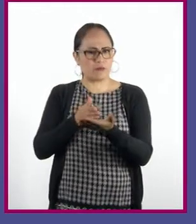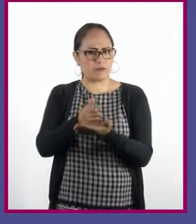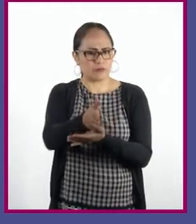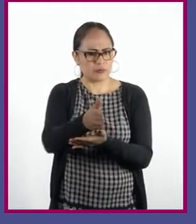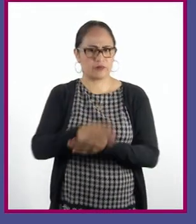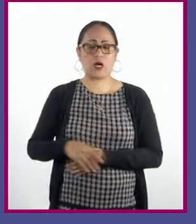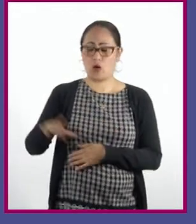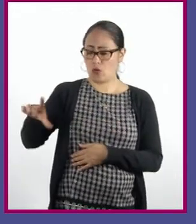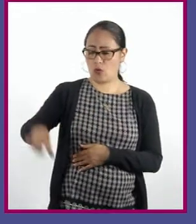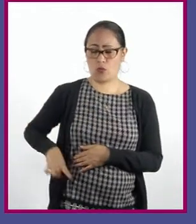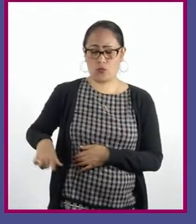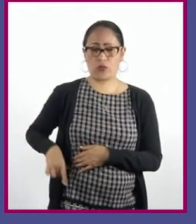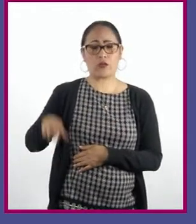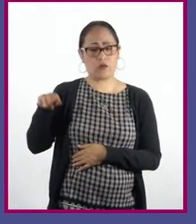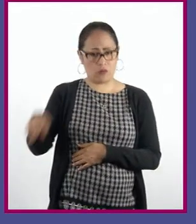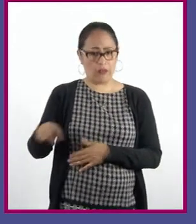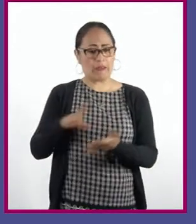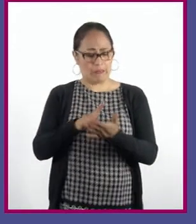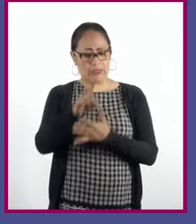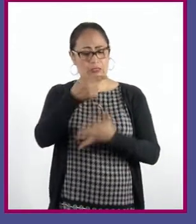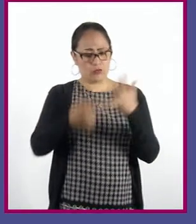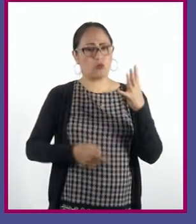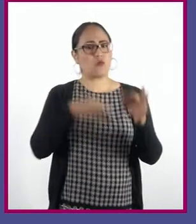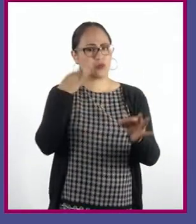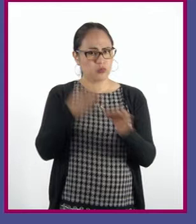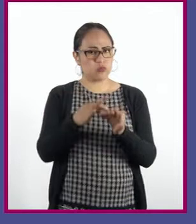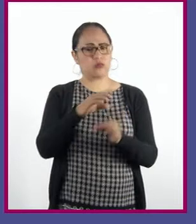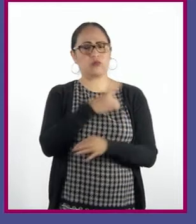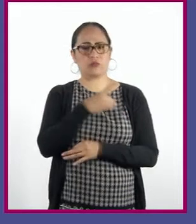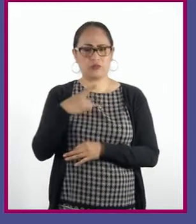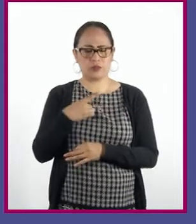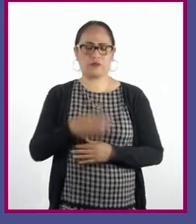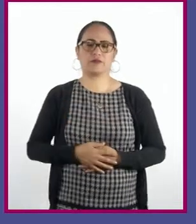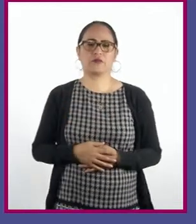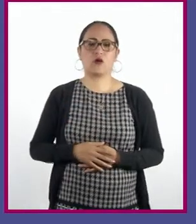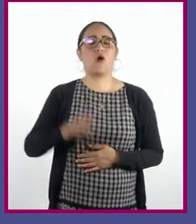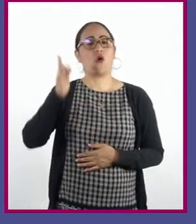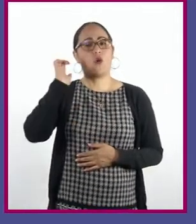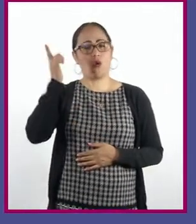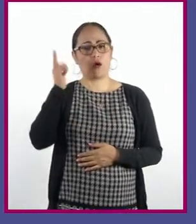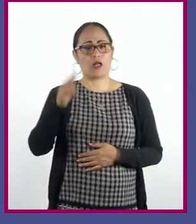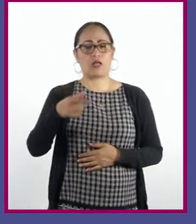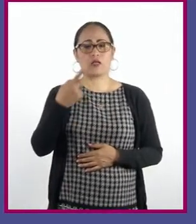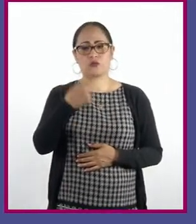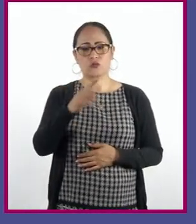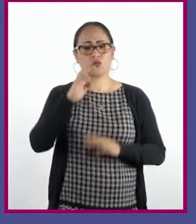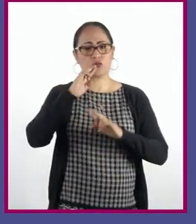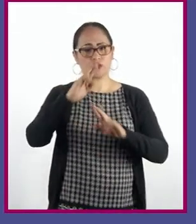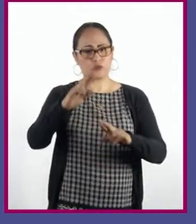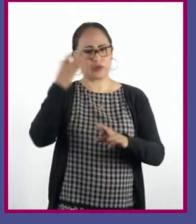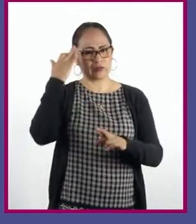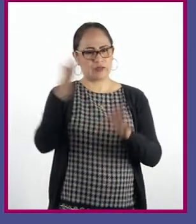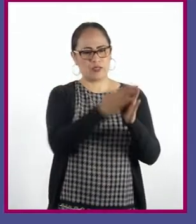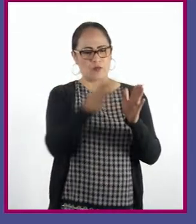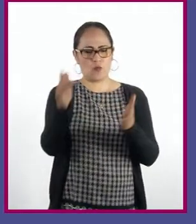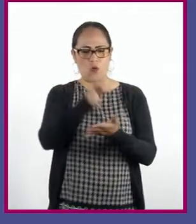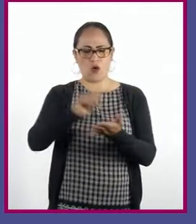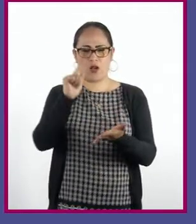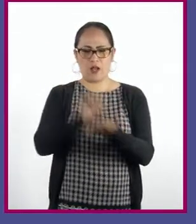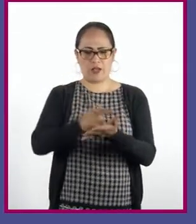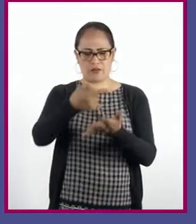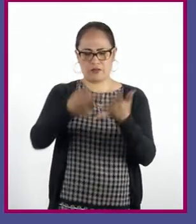Estado garantiza este derecho. Esperando la atención de su respuesta en los tiempos que marca la ley, queda de